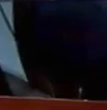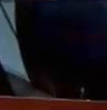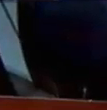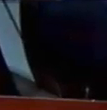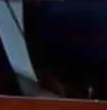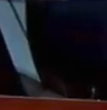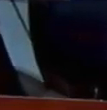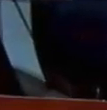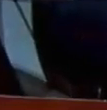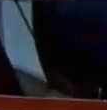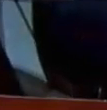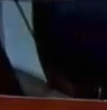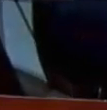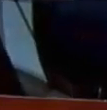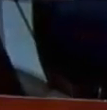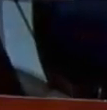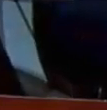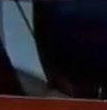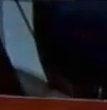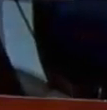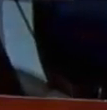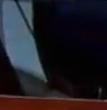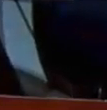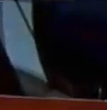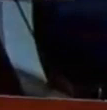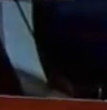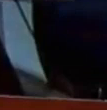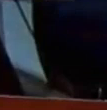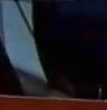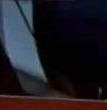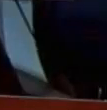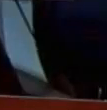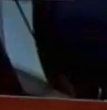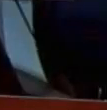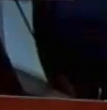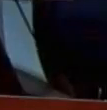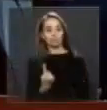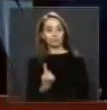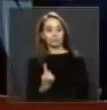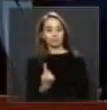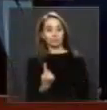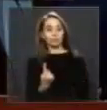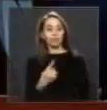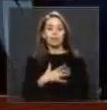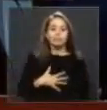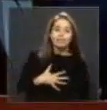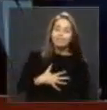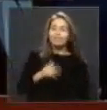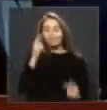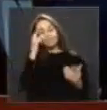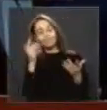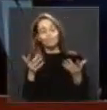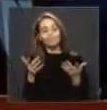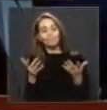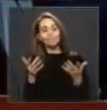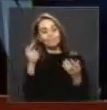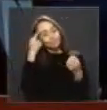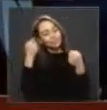Quiero, en primer lugar, decir que tengo sentimientos encontrados. Por